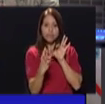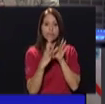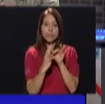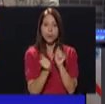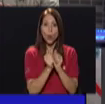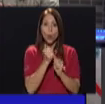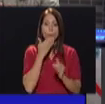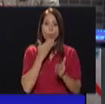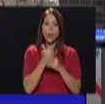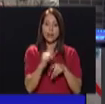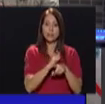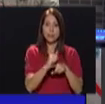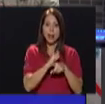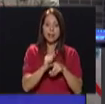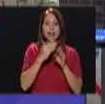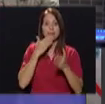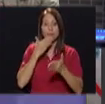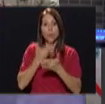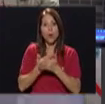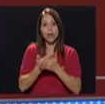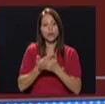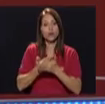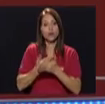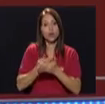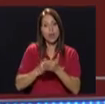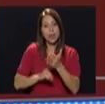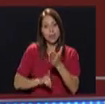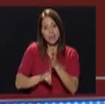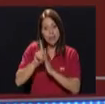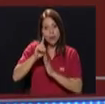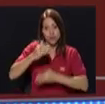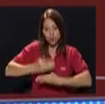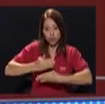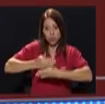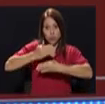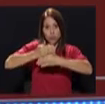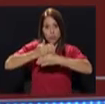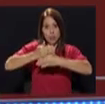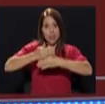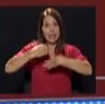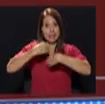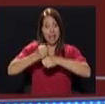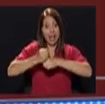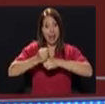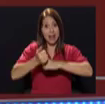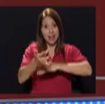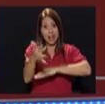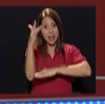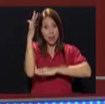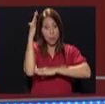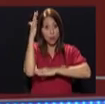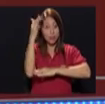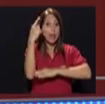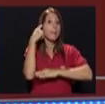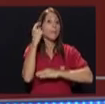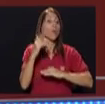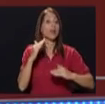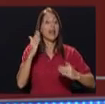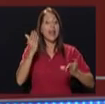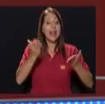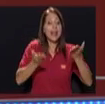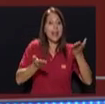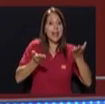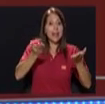articulada con esas buenas prácticas, de esos buenos desarrollos en áreas que estén en la montaña, en el bosque,